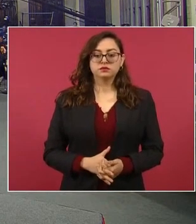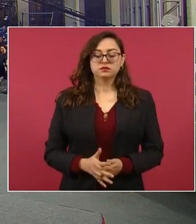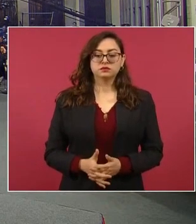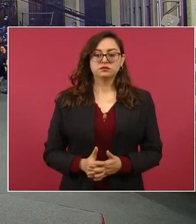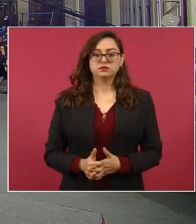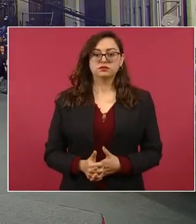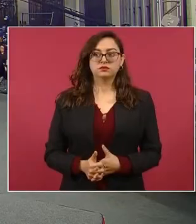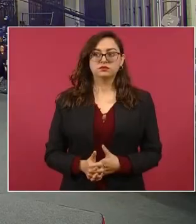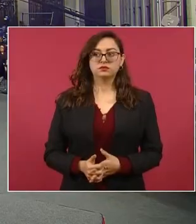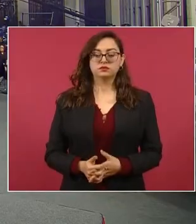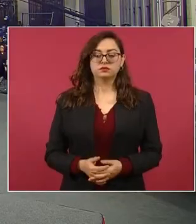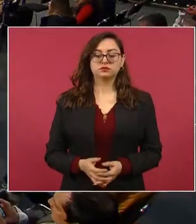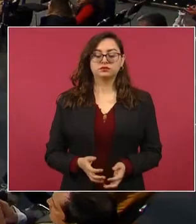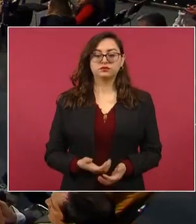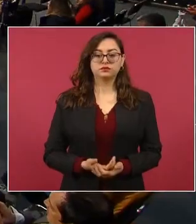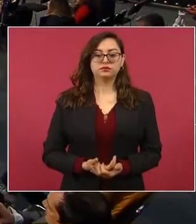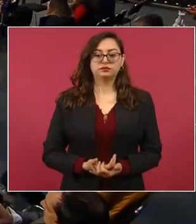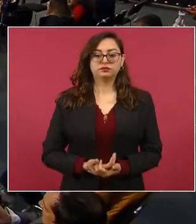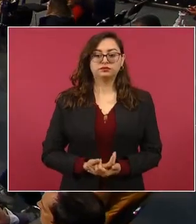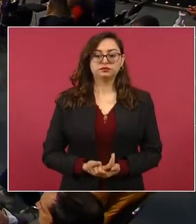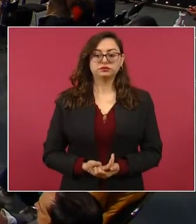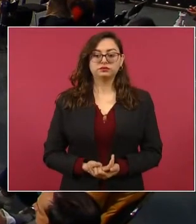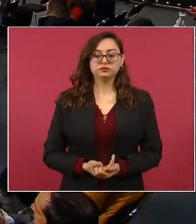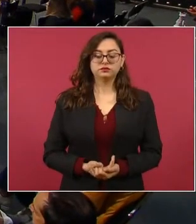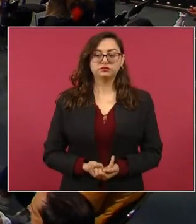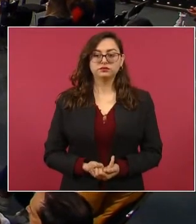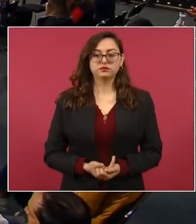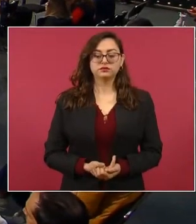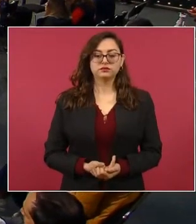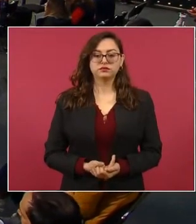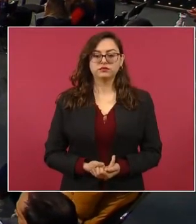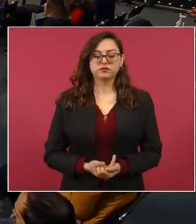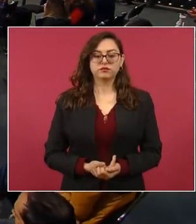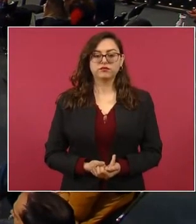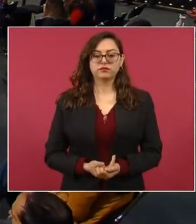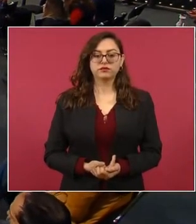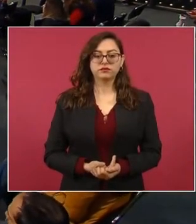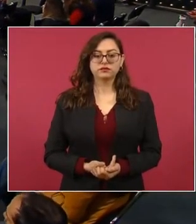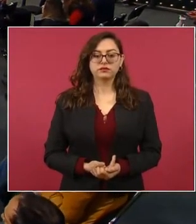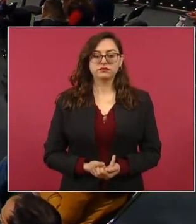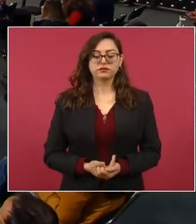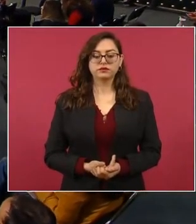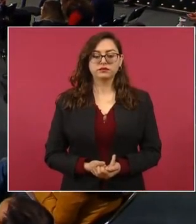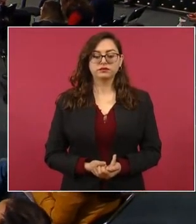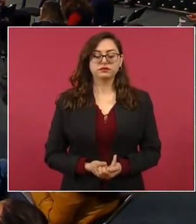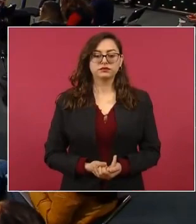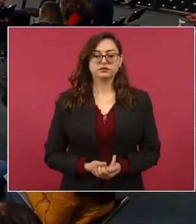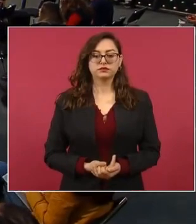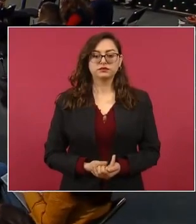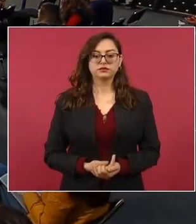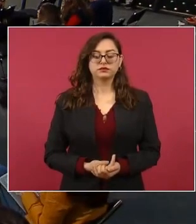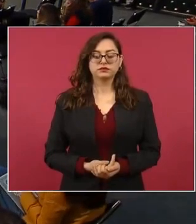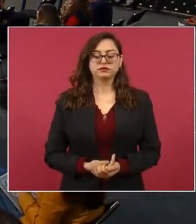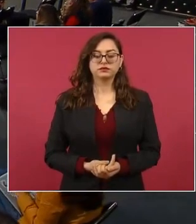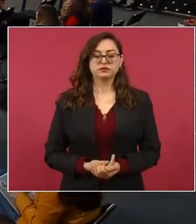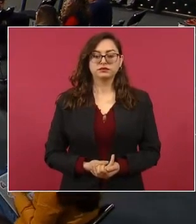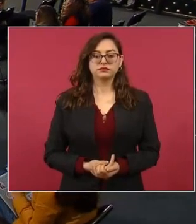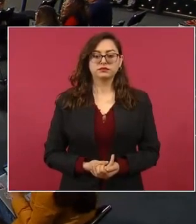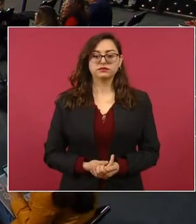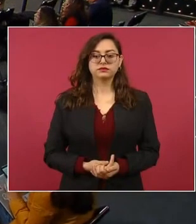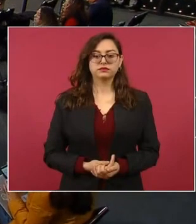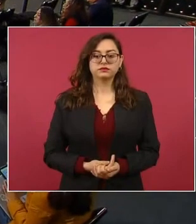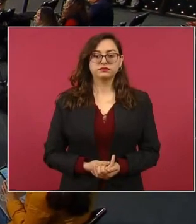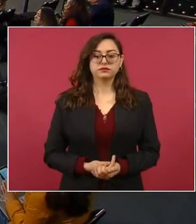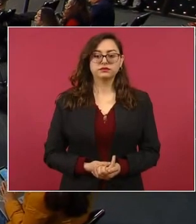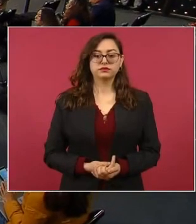esa situación? Pues es lo mismo. Este, aquí en México también, que restituyeron al embajador